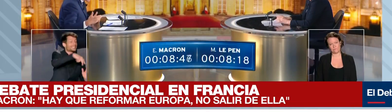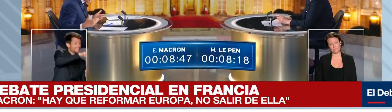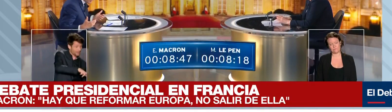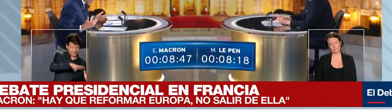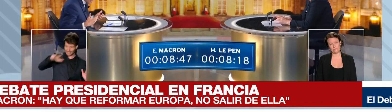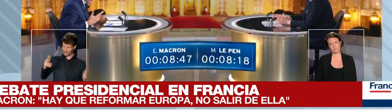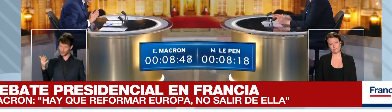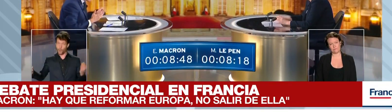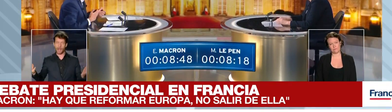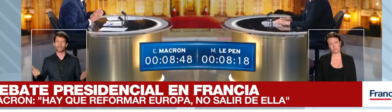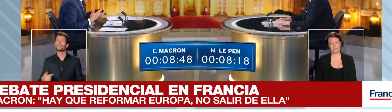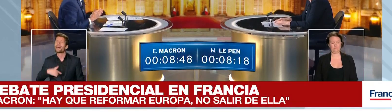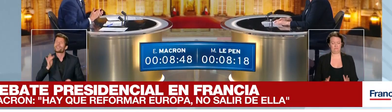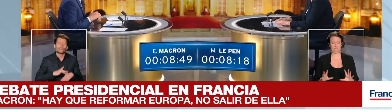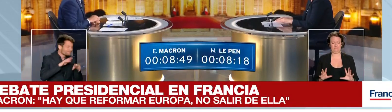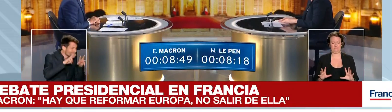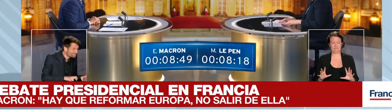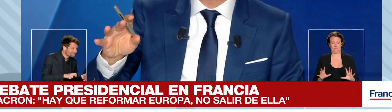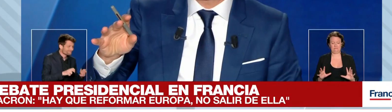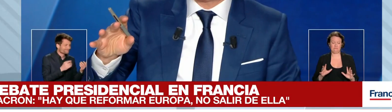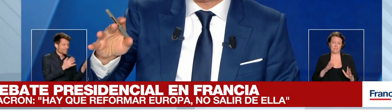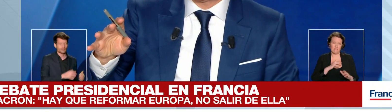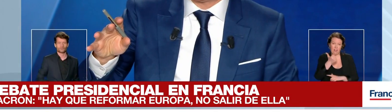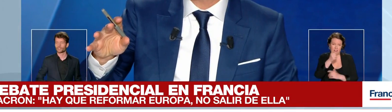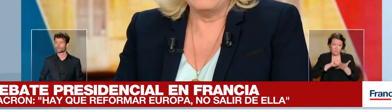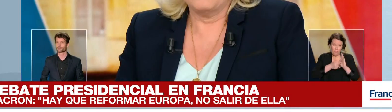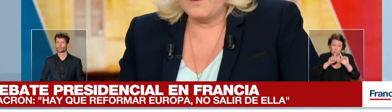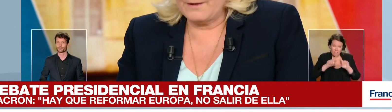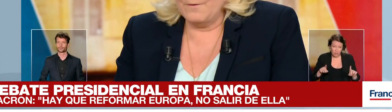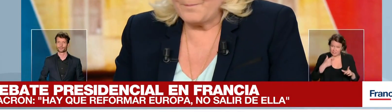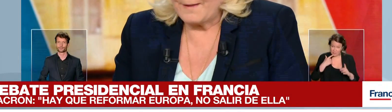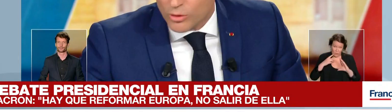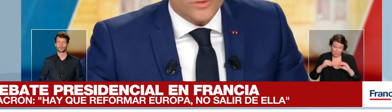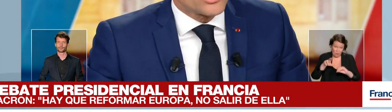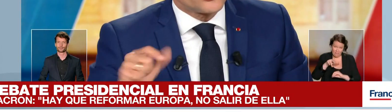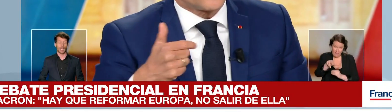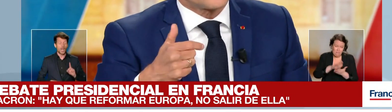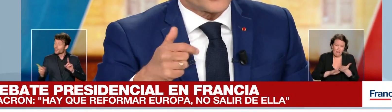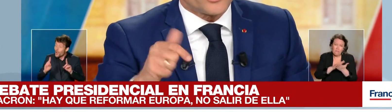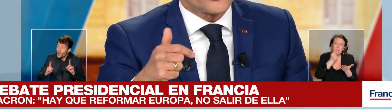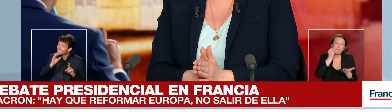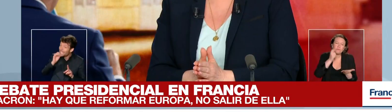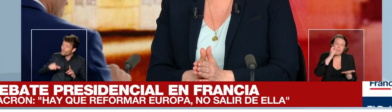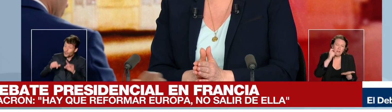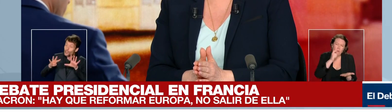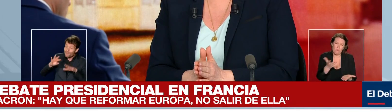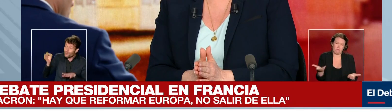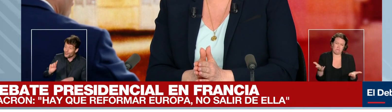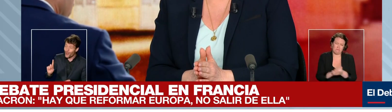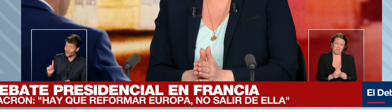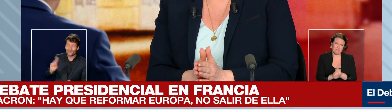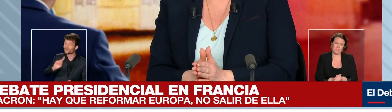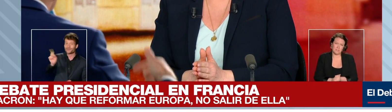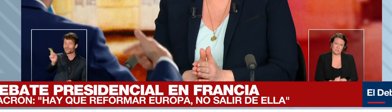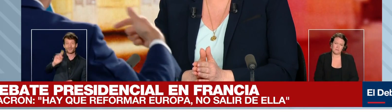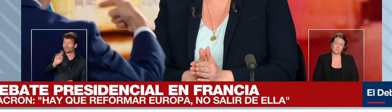es trimestre a trimestre. Entonces, acabo de ver las cifras porque realmente me importaba. Hay un O sea, que hay un punto de diferencia. No, hay 0,9